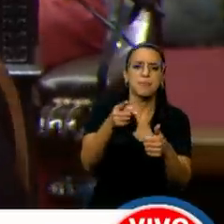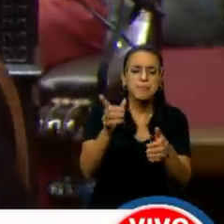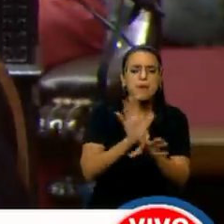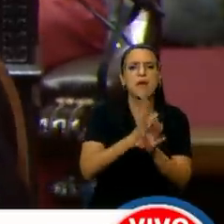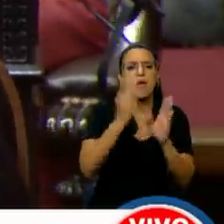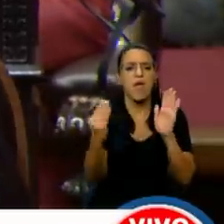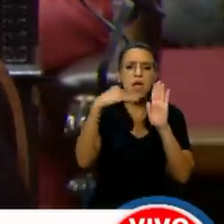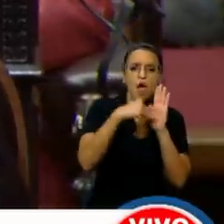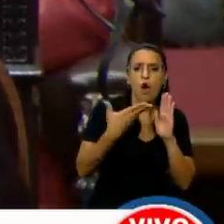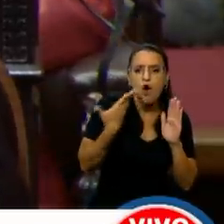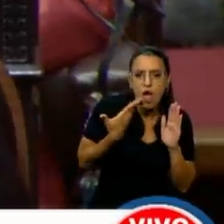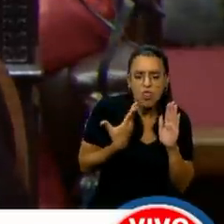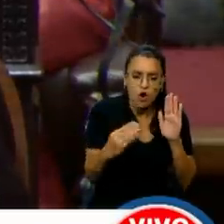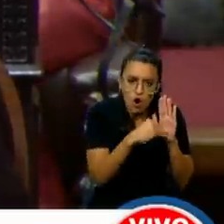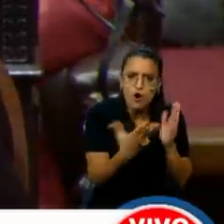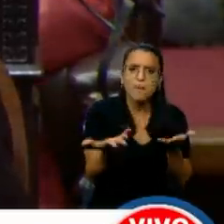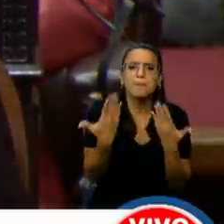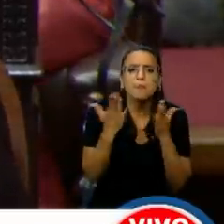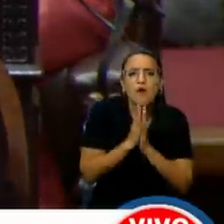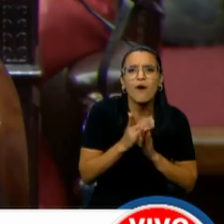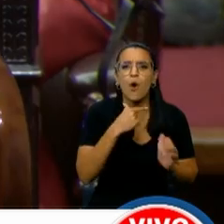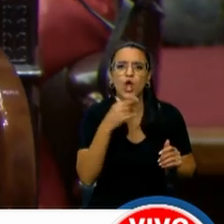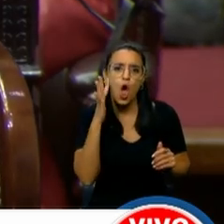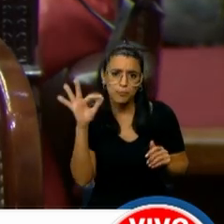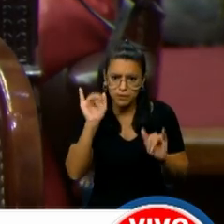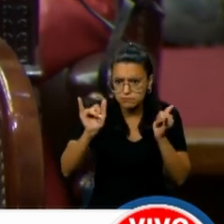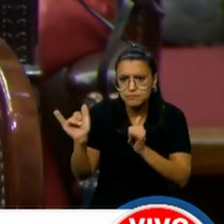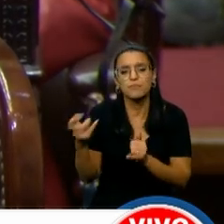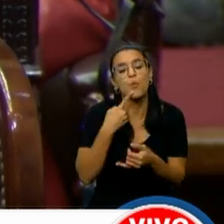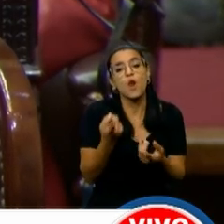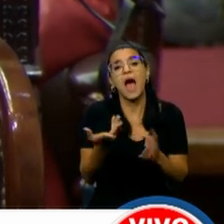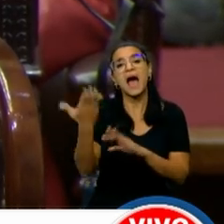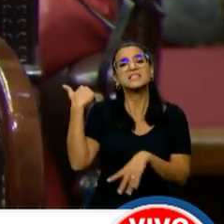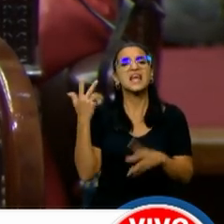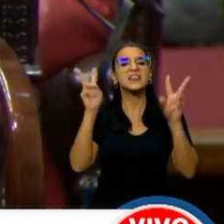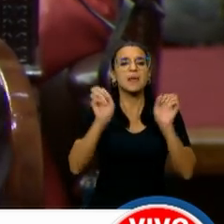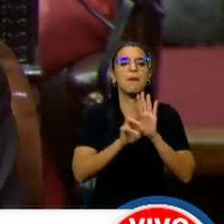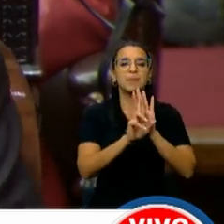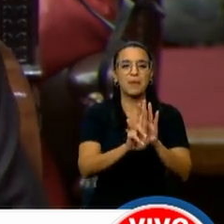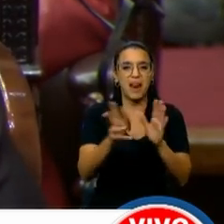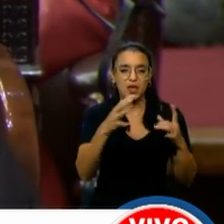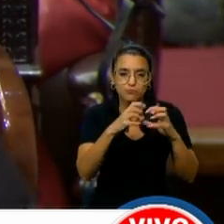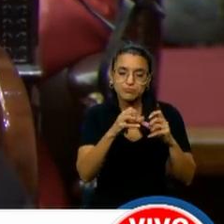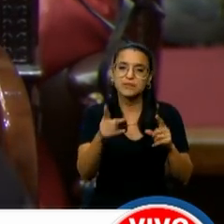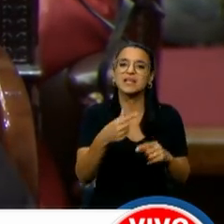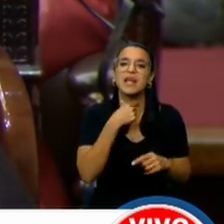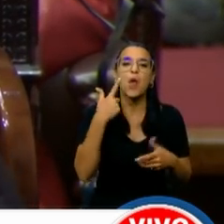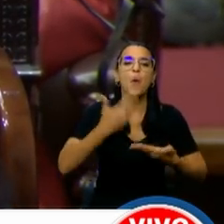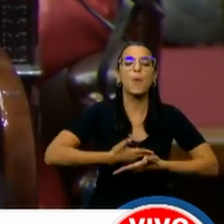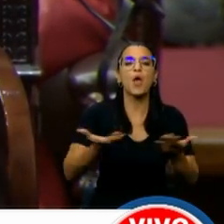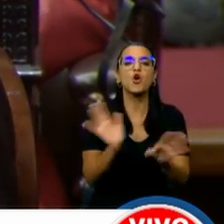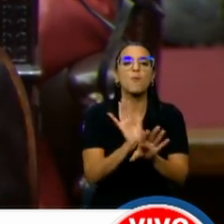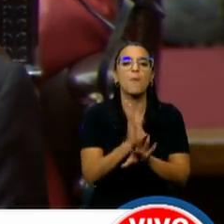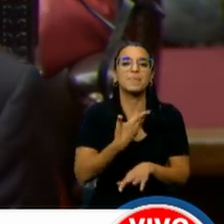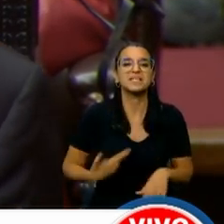agregaron a la lista oradores a poder opinar dijo esto porque ayer cuando se trató una cuestión de privilegio se intentó hacer ver como que